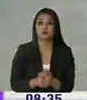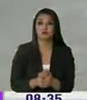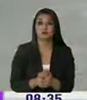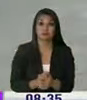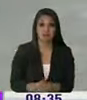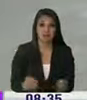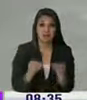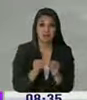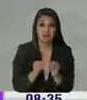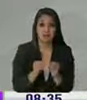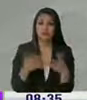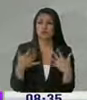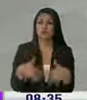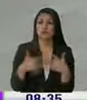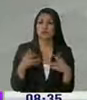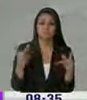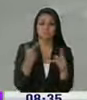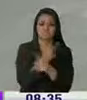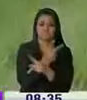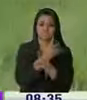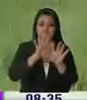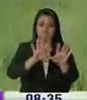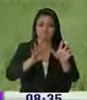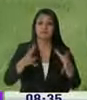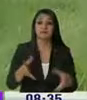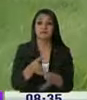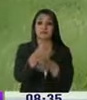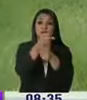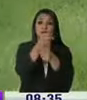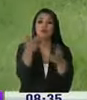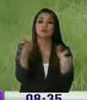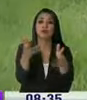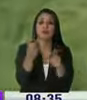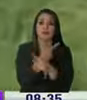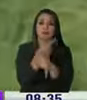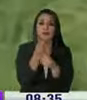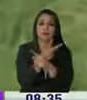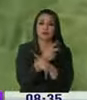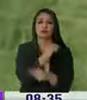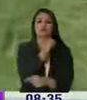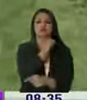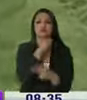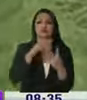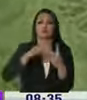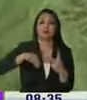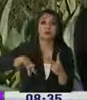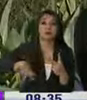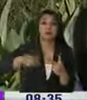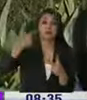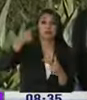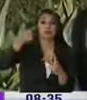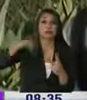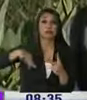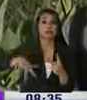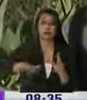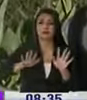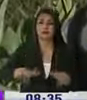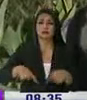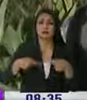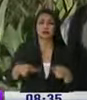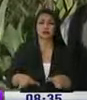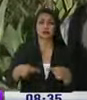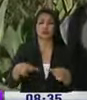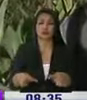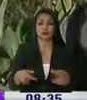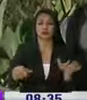suma otro aún más preocupante, la inseguridad, pues los asaltos son el pan de cada día. Entonces la delincuencia es donde ahí se